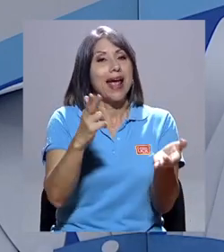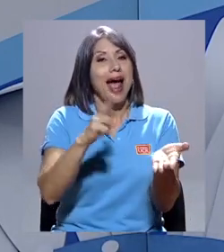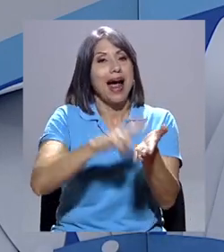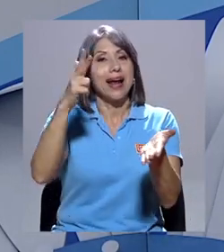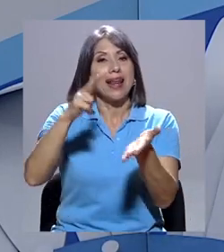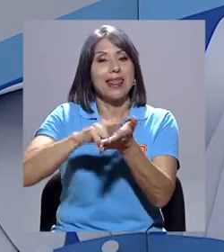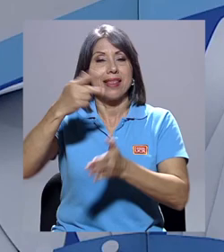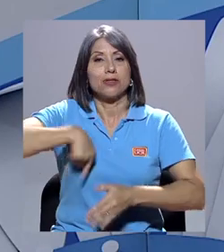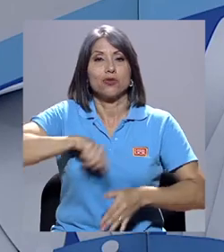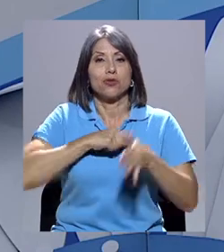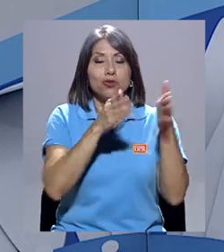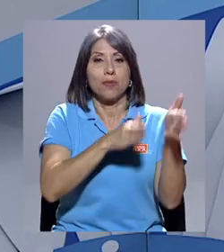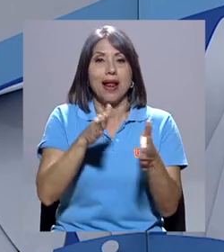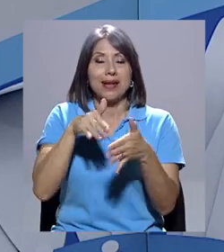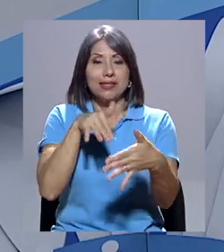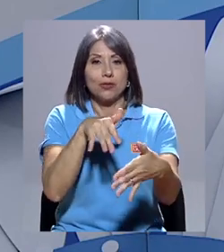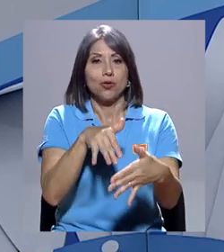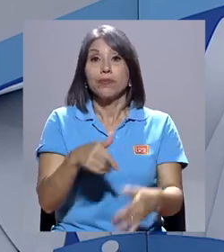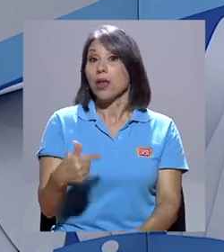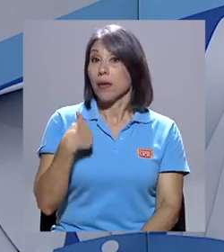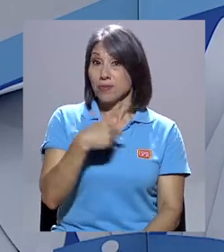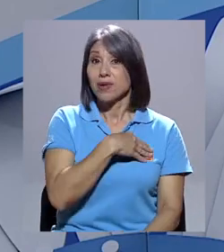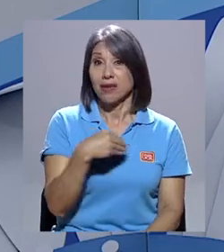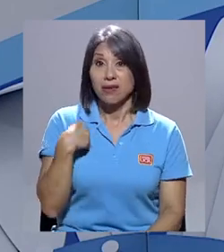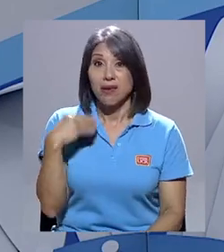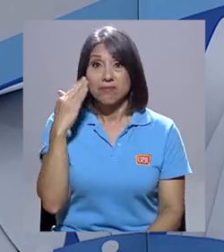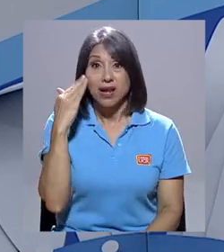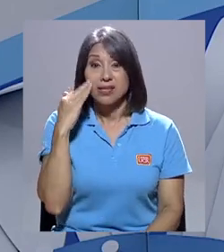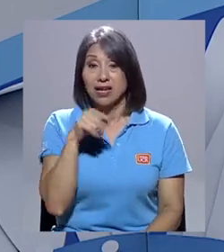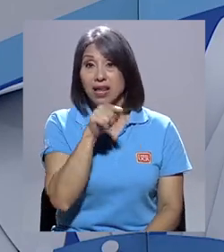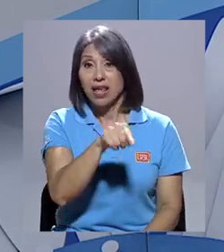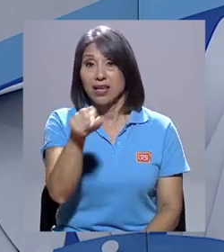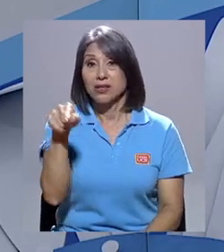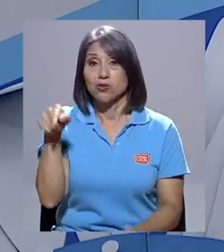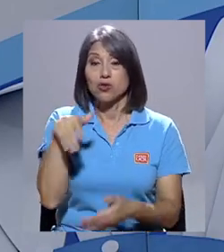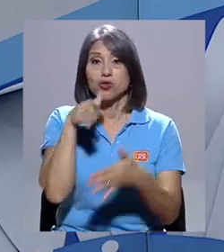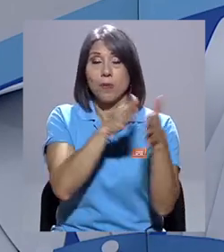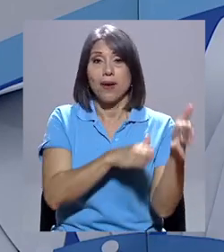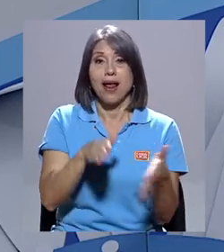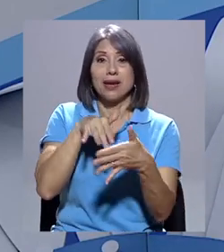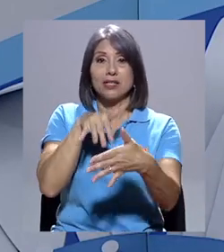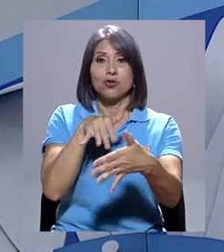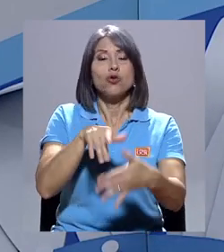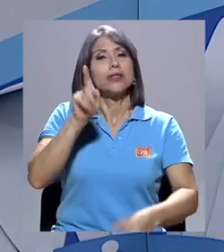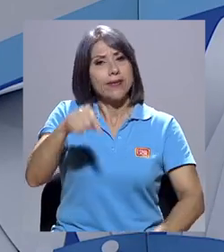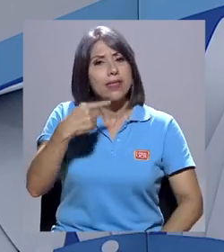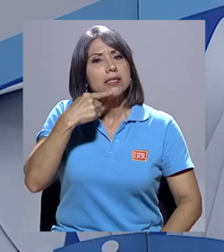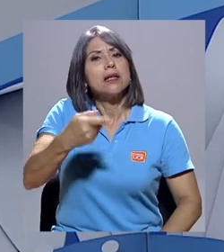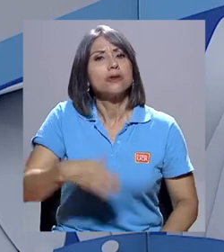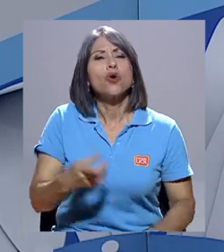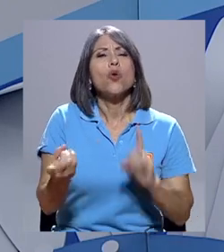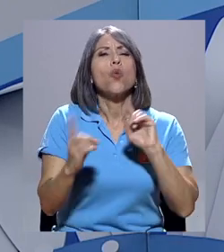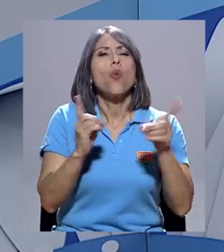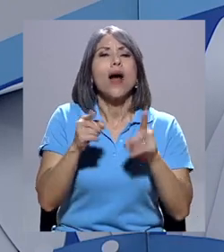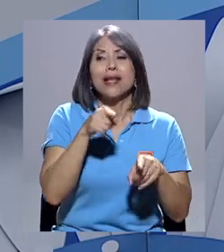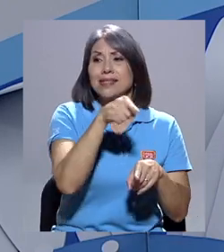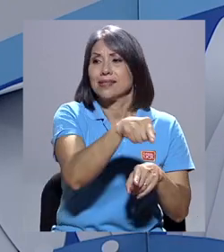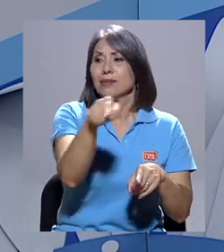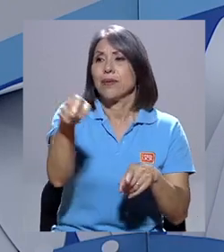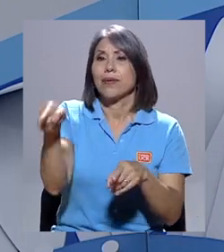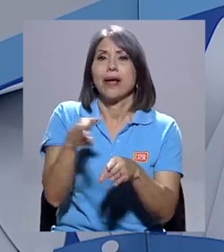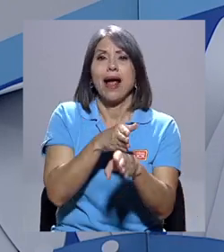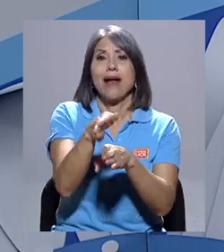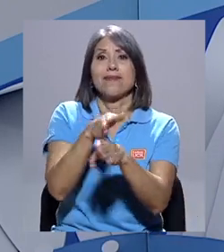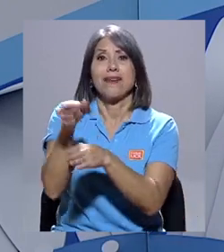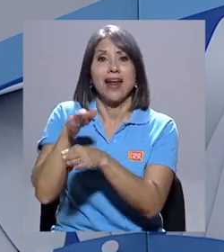saber cuáles son sus planes de estudios porque yo creo que también las cosas que hay que decirlas por su nombre cuáles realmente son esas carreras que están ofertando planes de